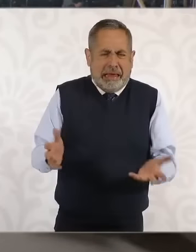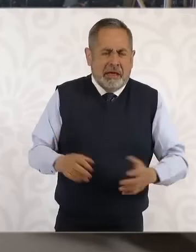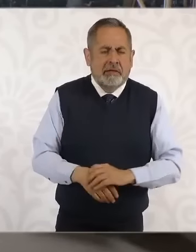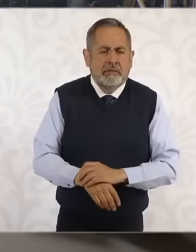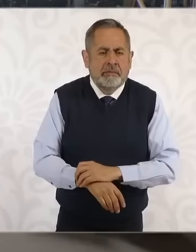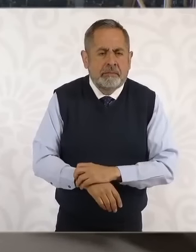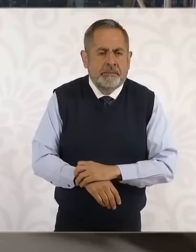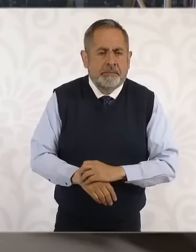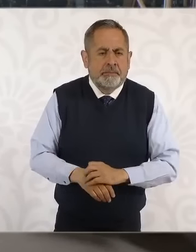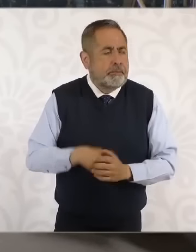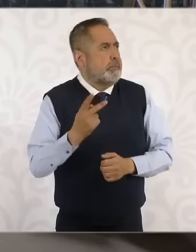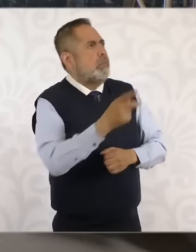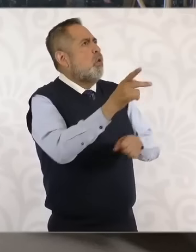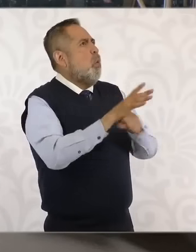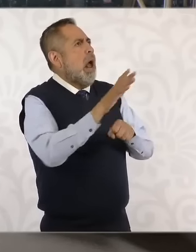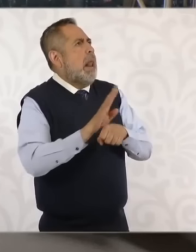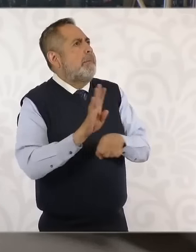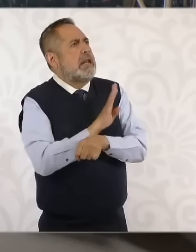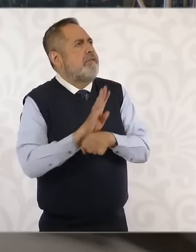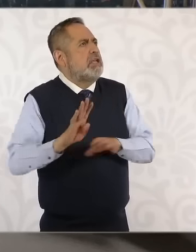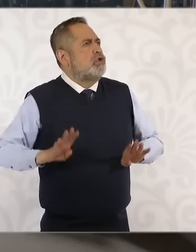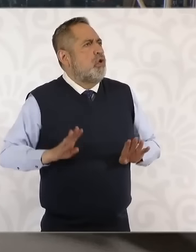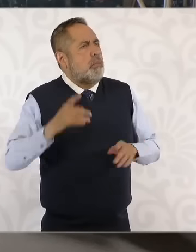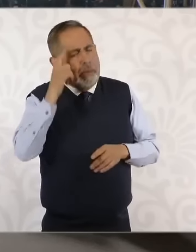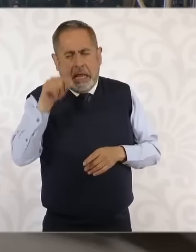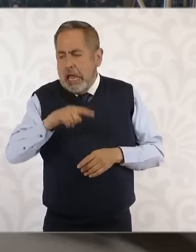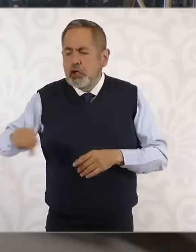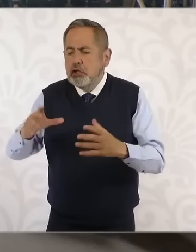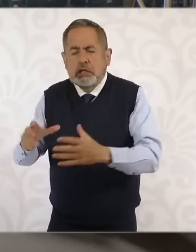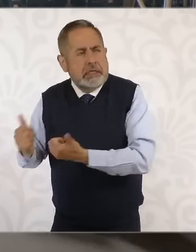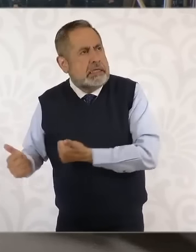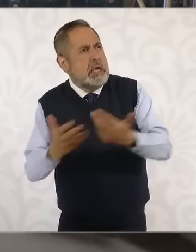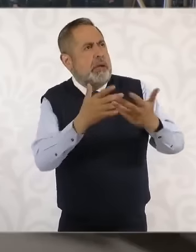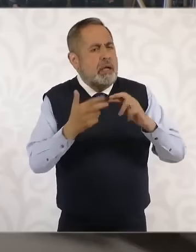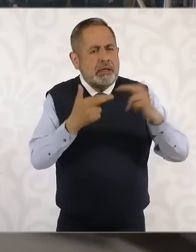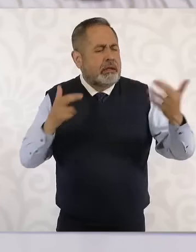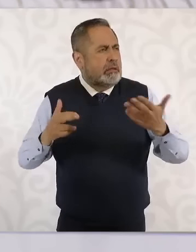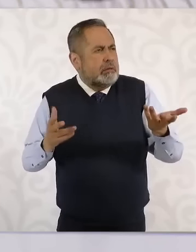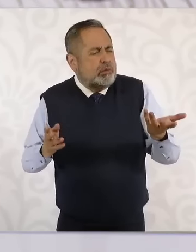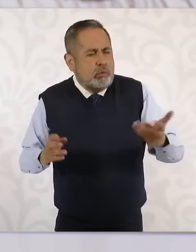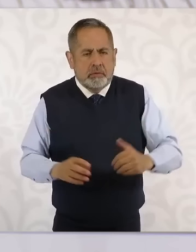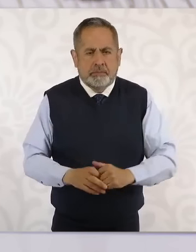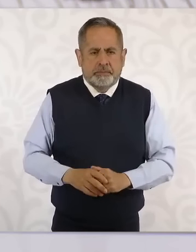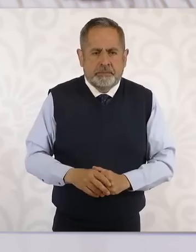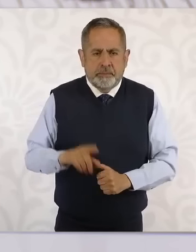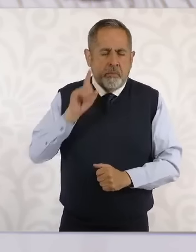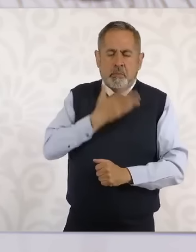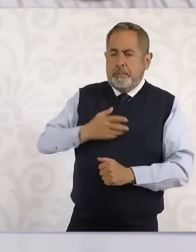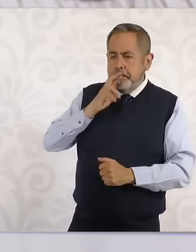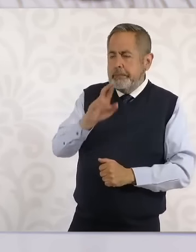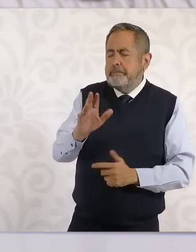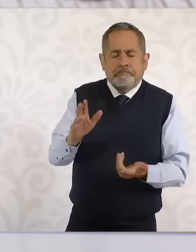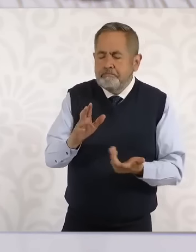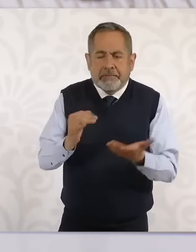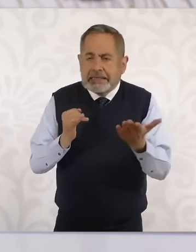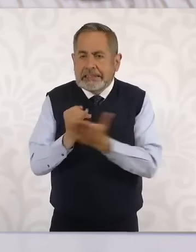esperan, digamos, obtener en términos de combate al crimen organizado y el fortalecimiento en la relación? Son decisiones que se toman, repito, no